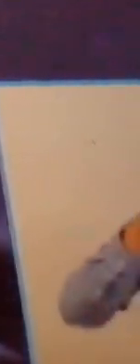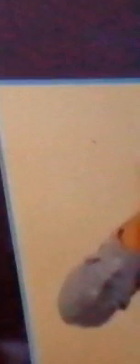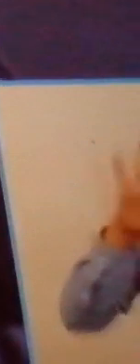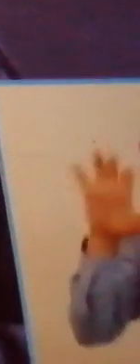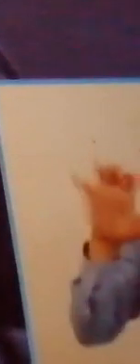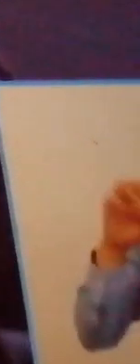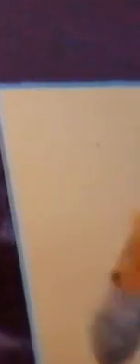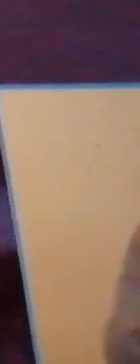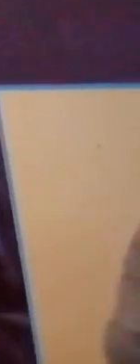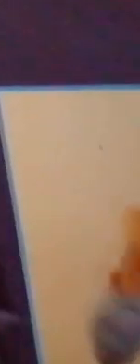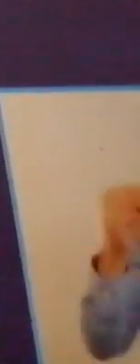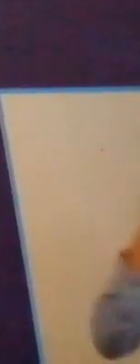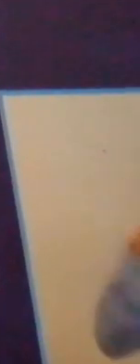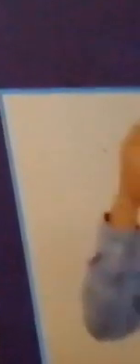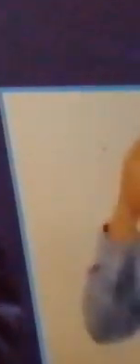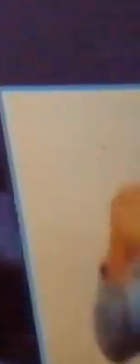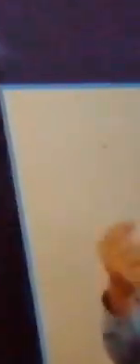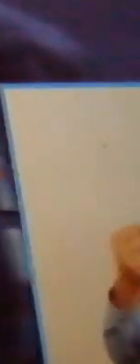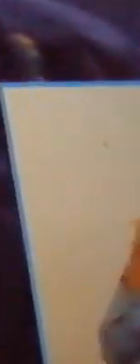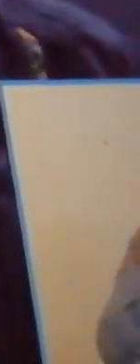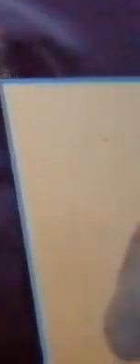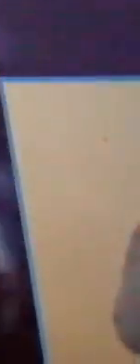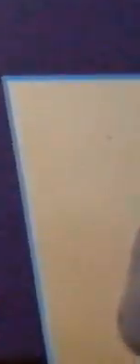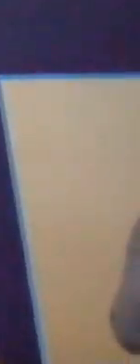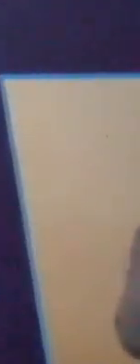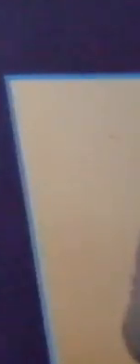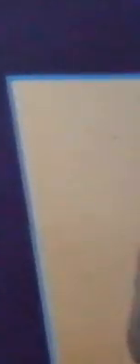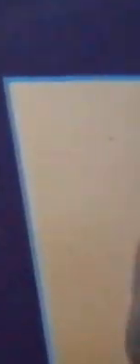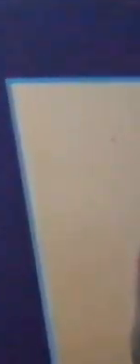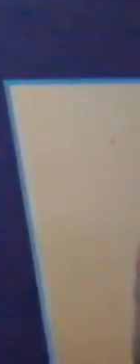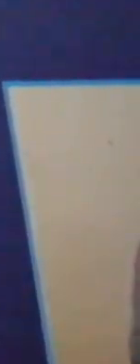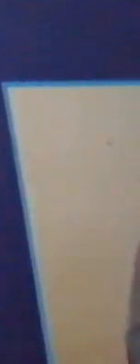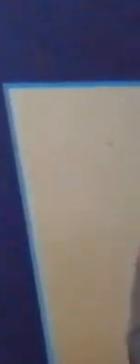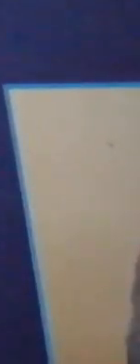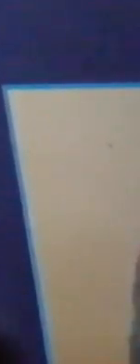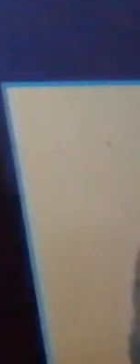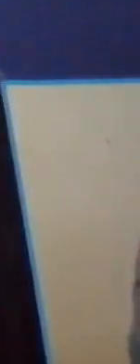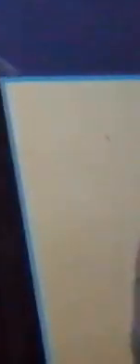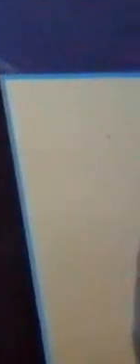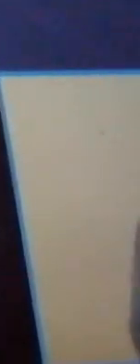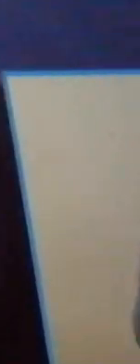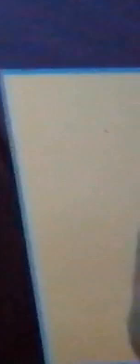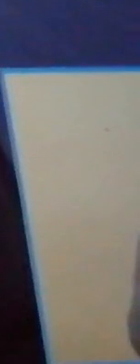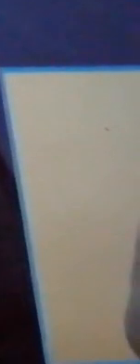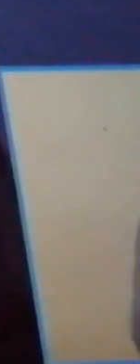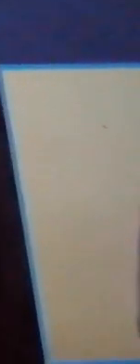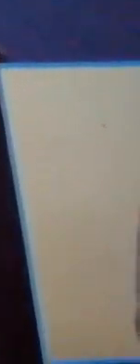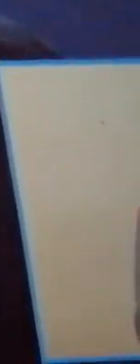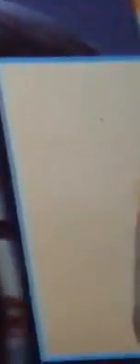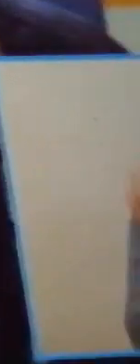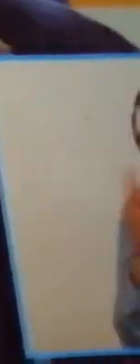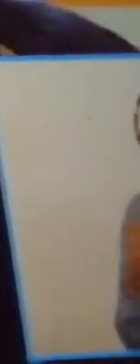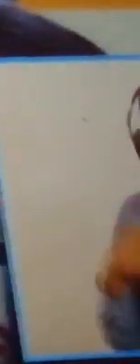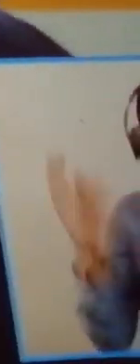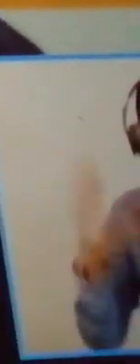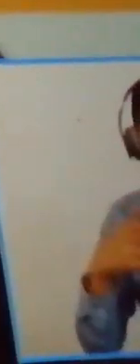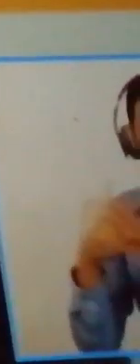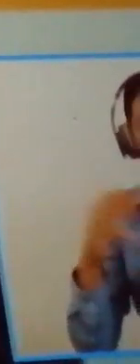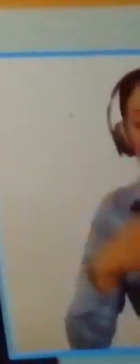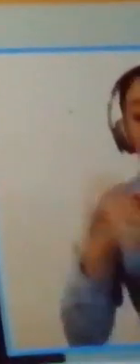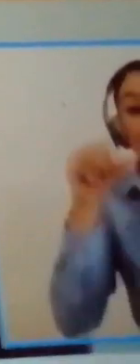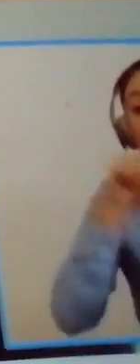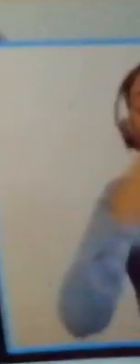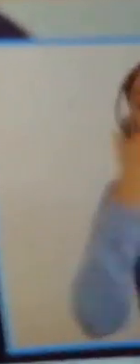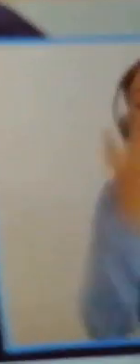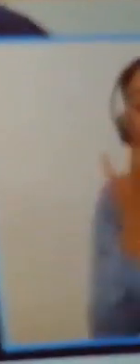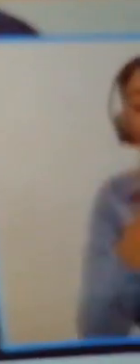invertido una gran cantidad de esos recursos y de eso quiero que platiquemos el día de hoy, porque es muy